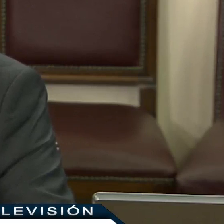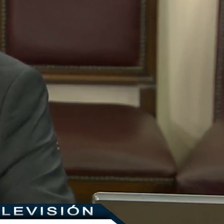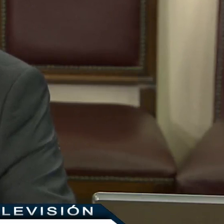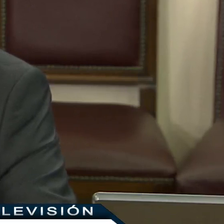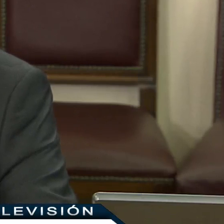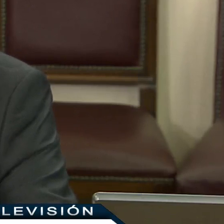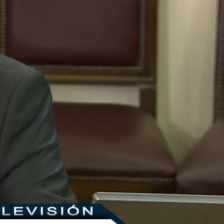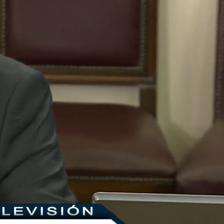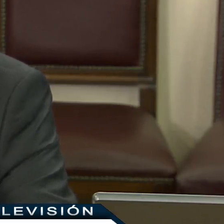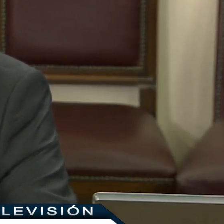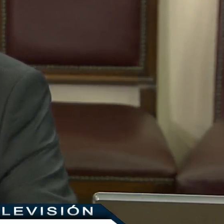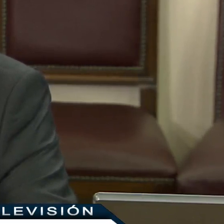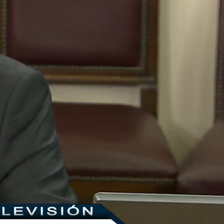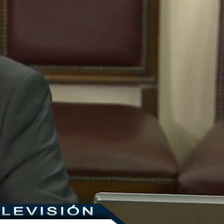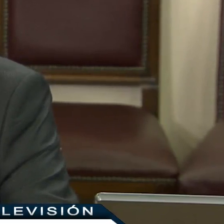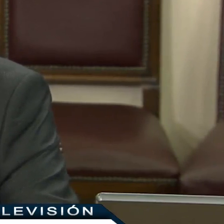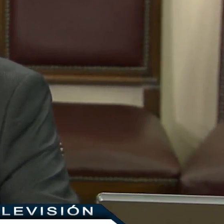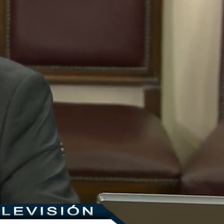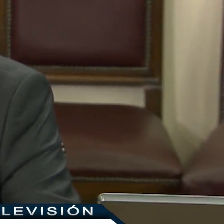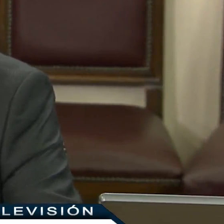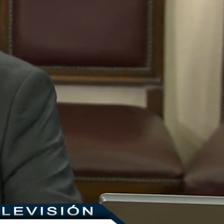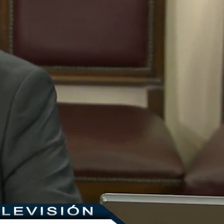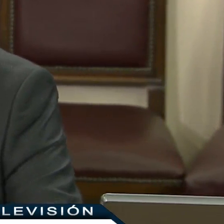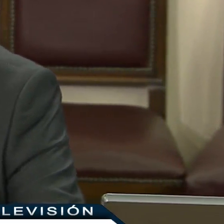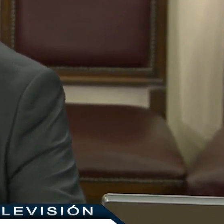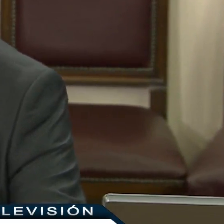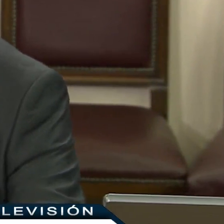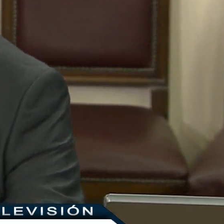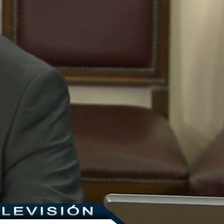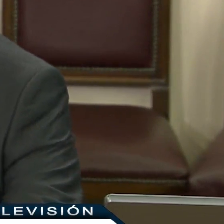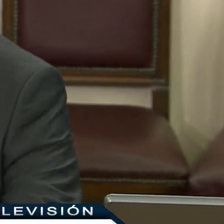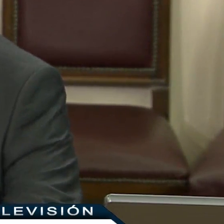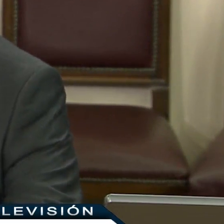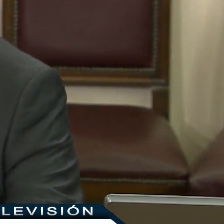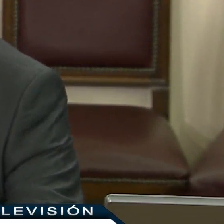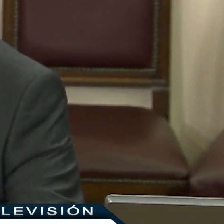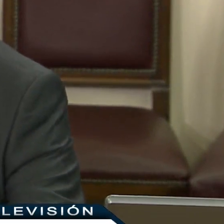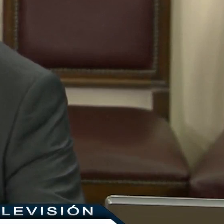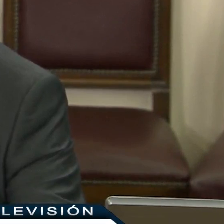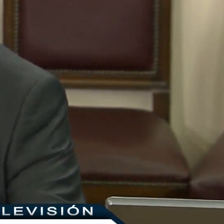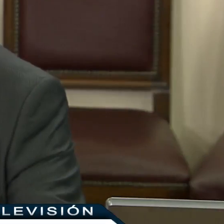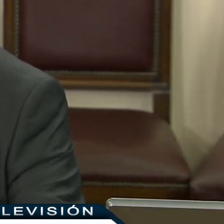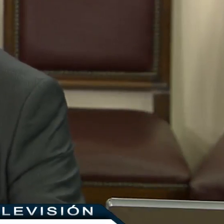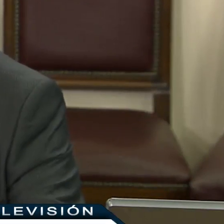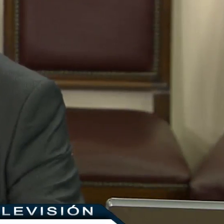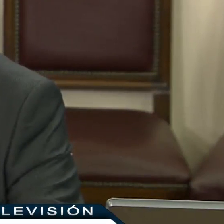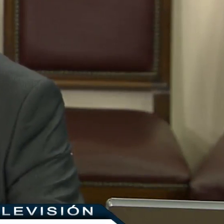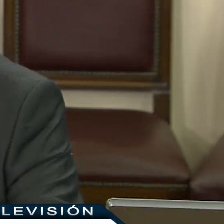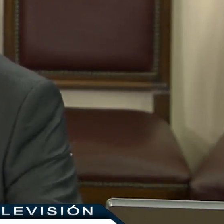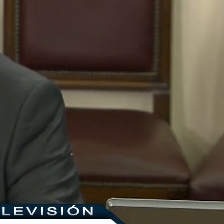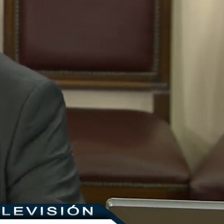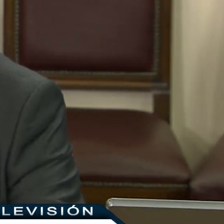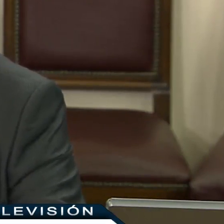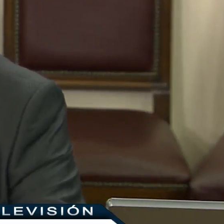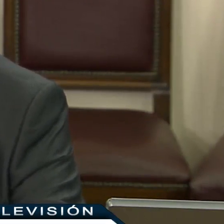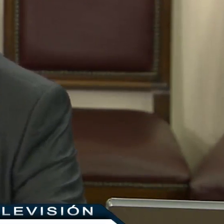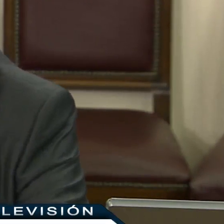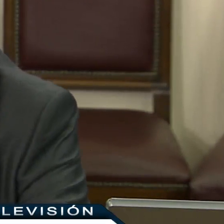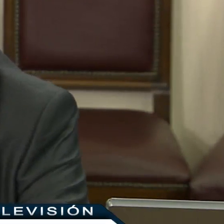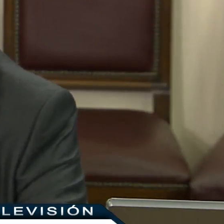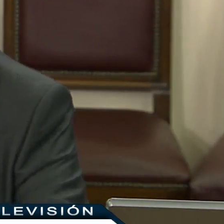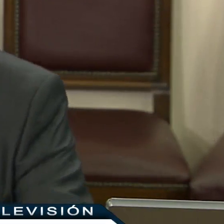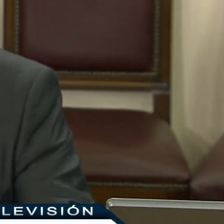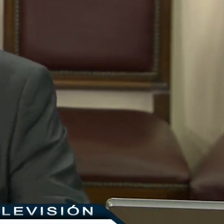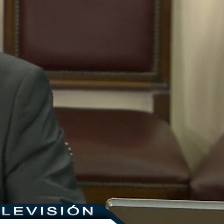vez más derrogar el decreto 32 y considerar las propuestas que están en el documento entregado la comisión